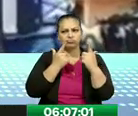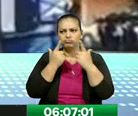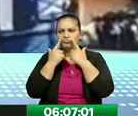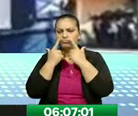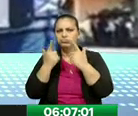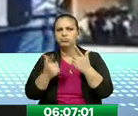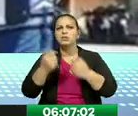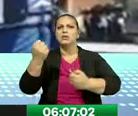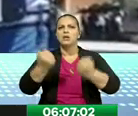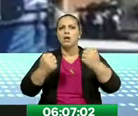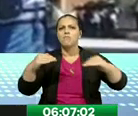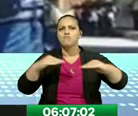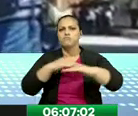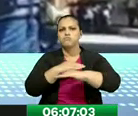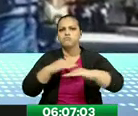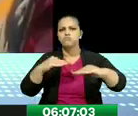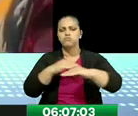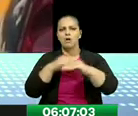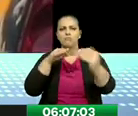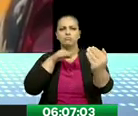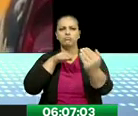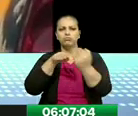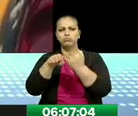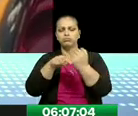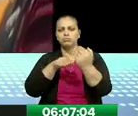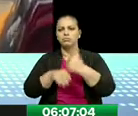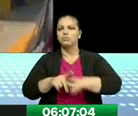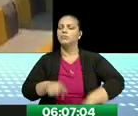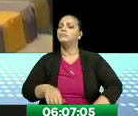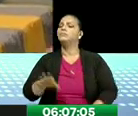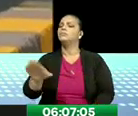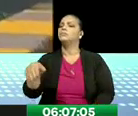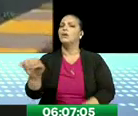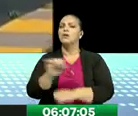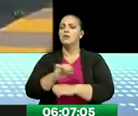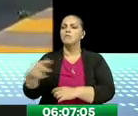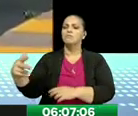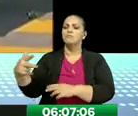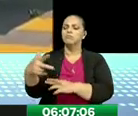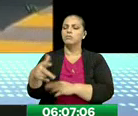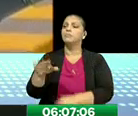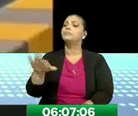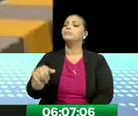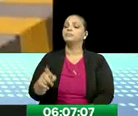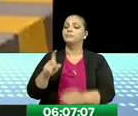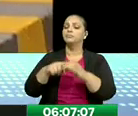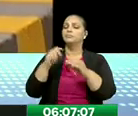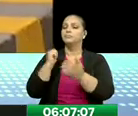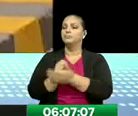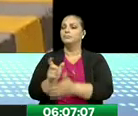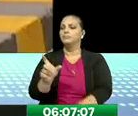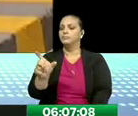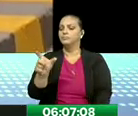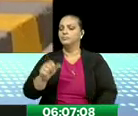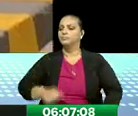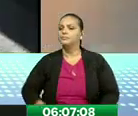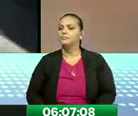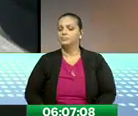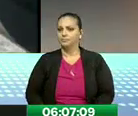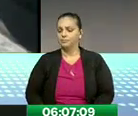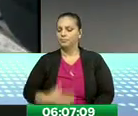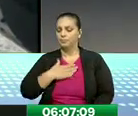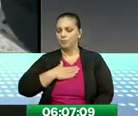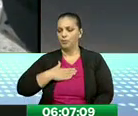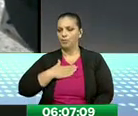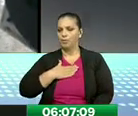en este caso. Señor conductor, su documento, por favor. Ah, sí, aquí está mi documento. No queda. O que viene la gente,